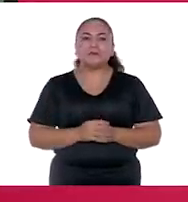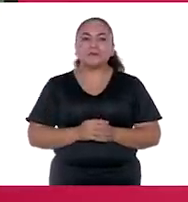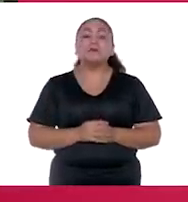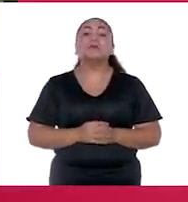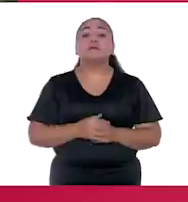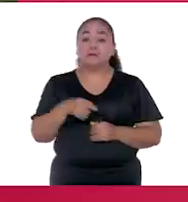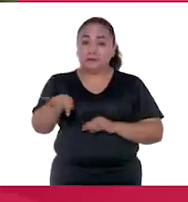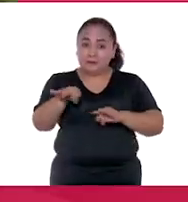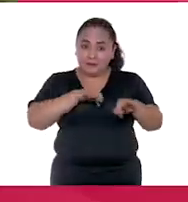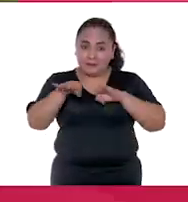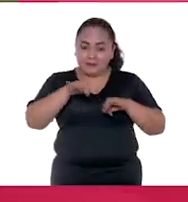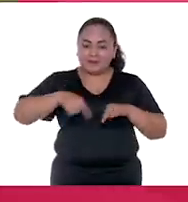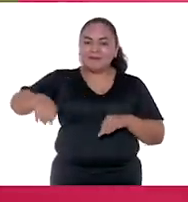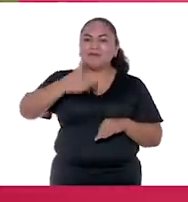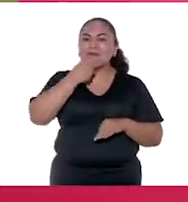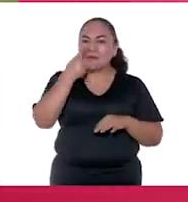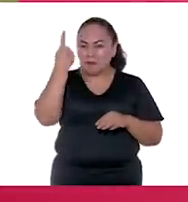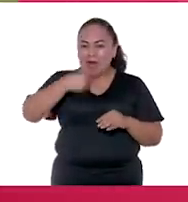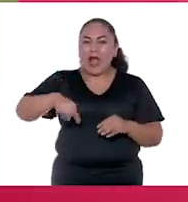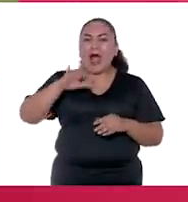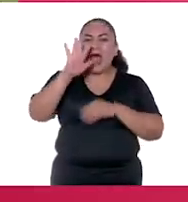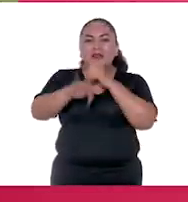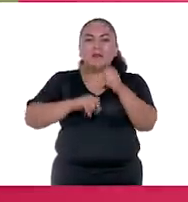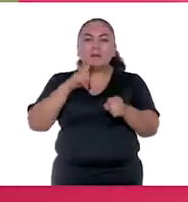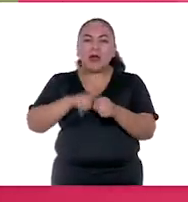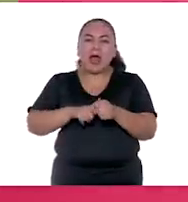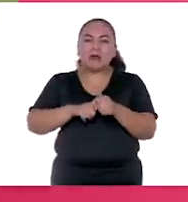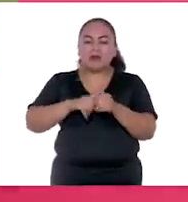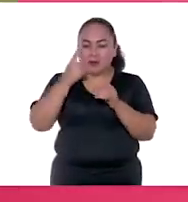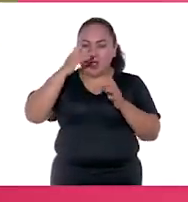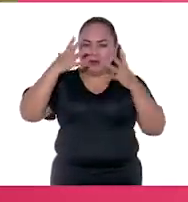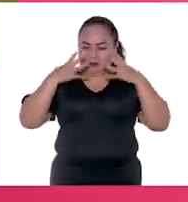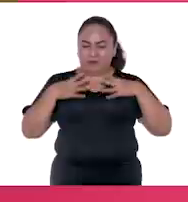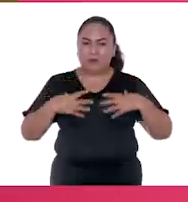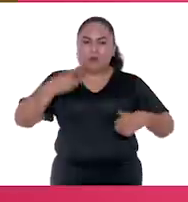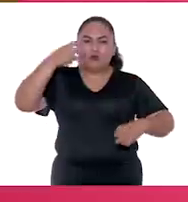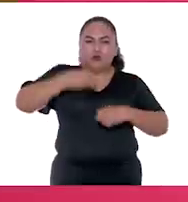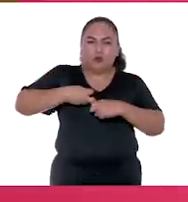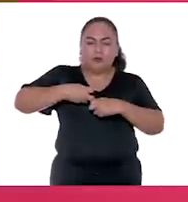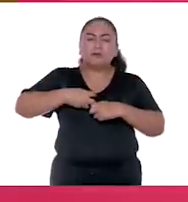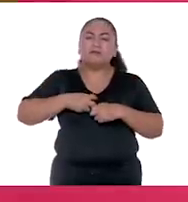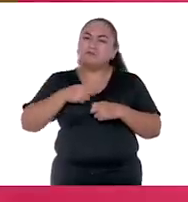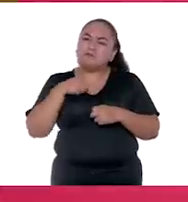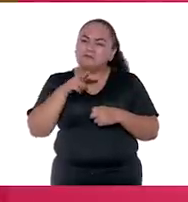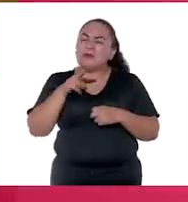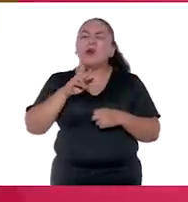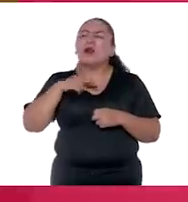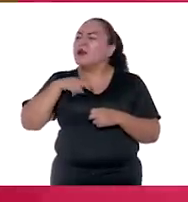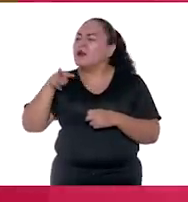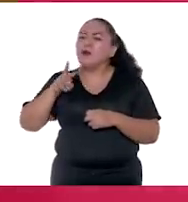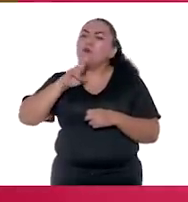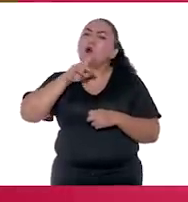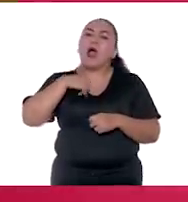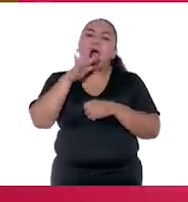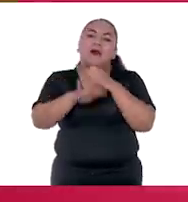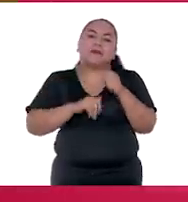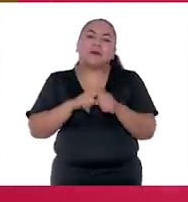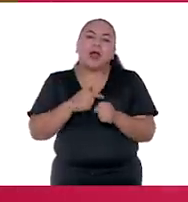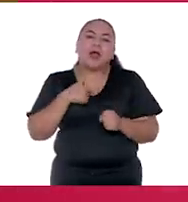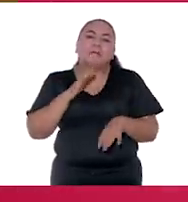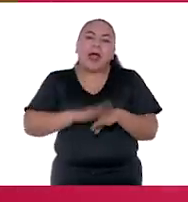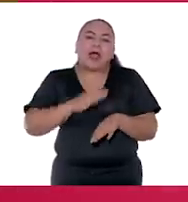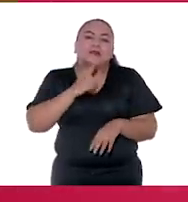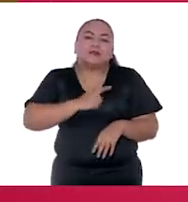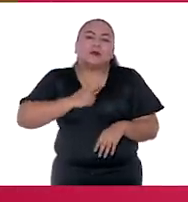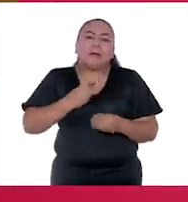Aunque el trabajo de los taxidermistas y curadores del museo es excelente, pues yo la verdad preferiría ver a los animales vivos y volando en su